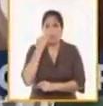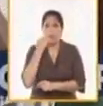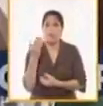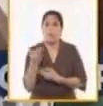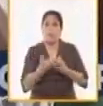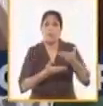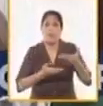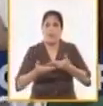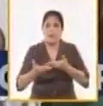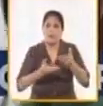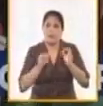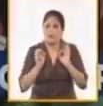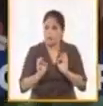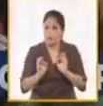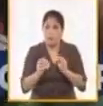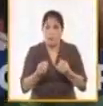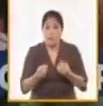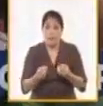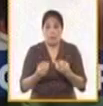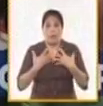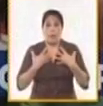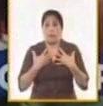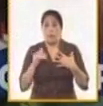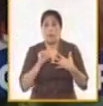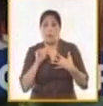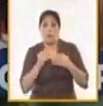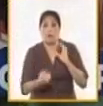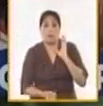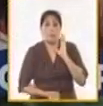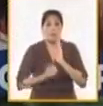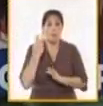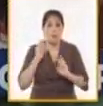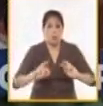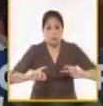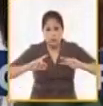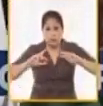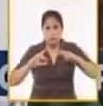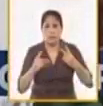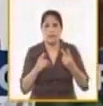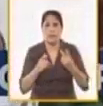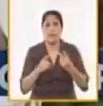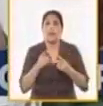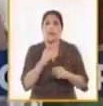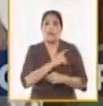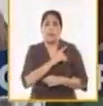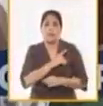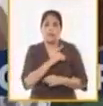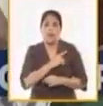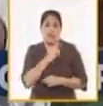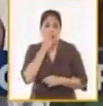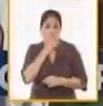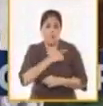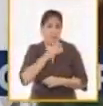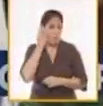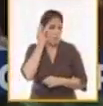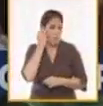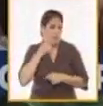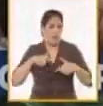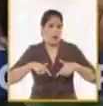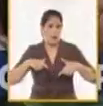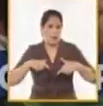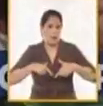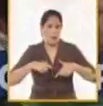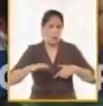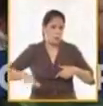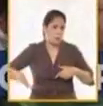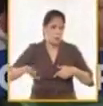una verdadera sensación de renacimiento que recibimos las diputadas, los diputados, los candidatos y las candidatas